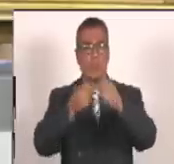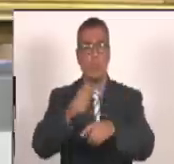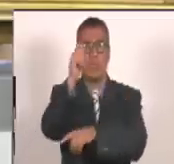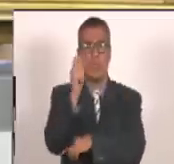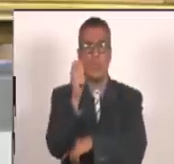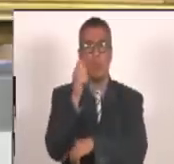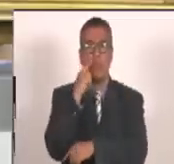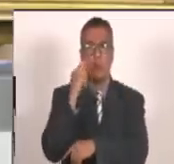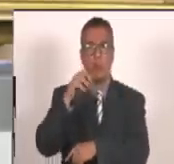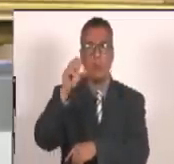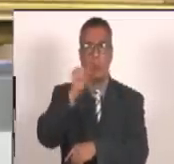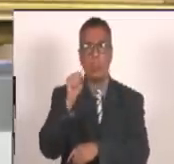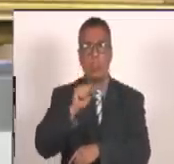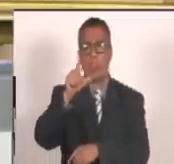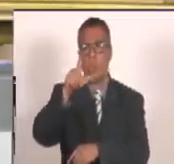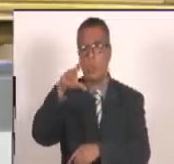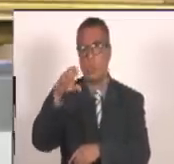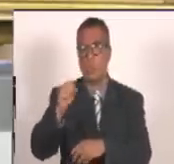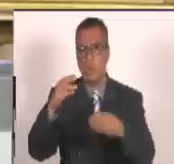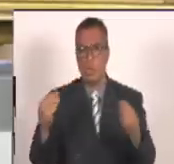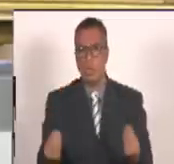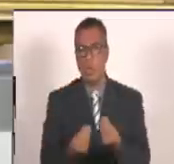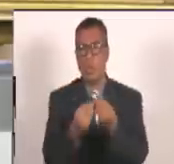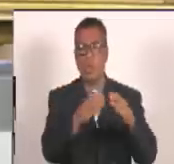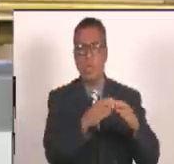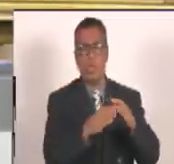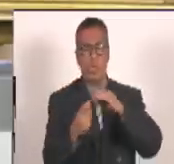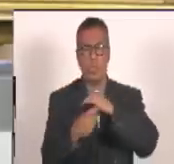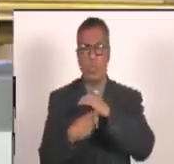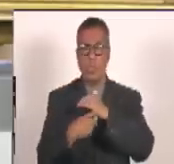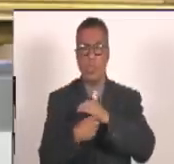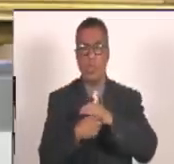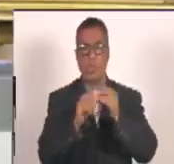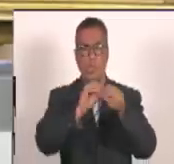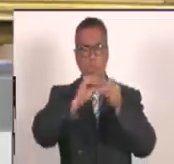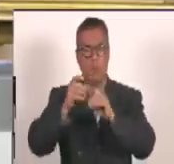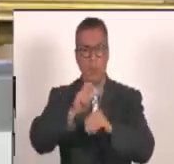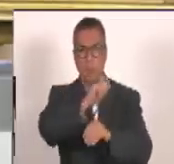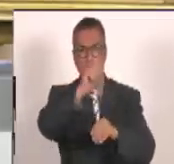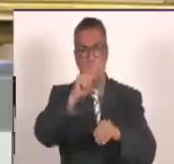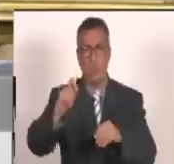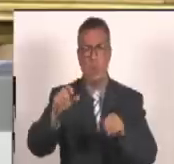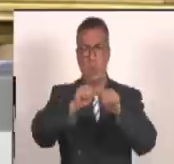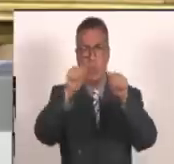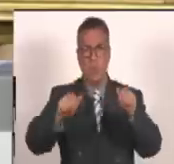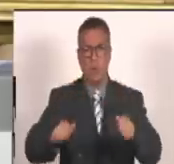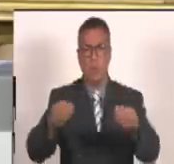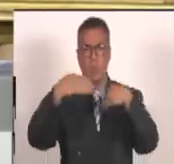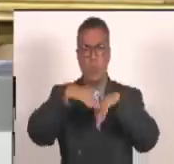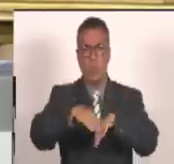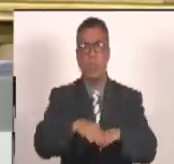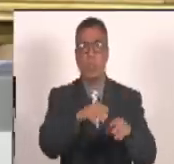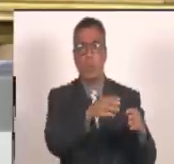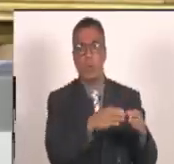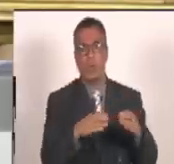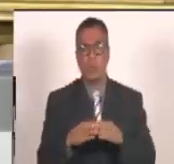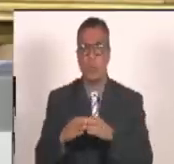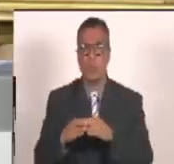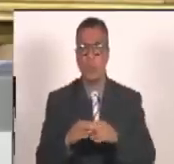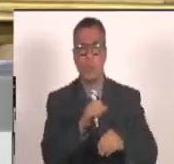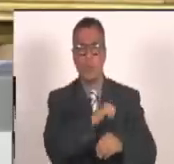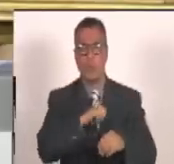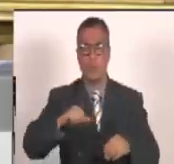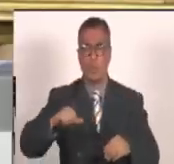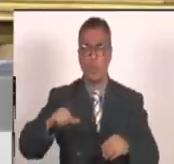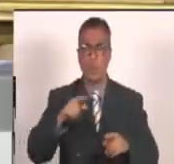la diputada Rosa León para que acompañe al equipo tecnológico en el diseño del Sistema Integrado de Garantías de los